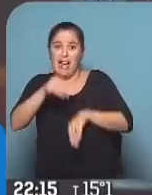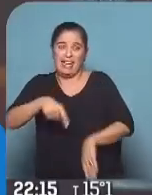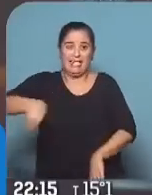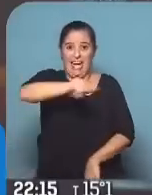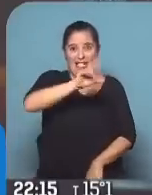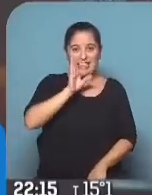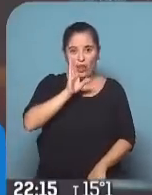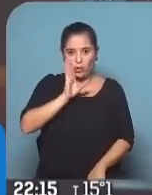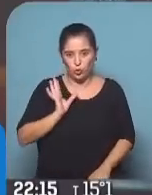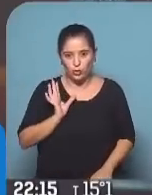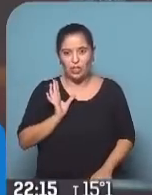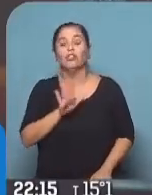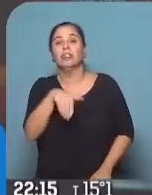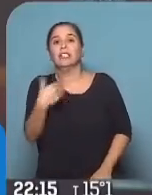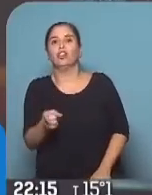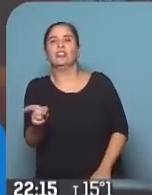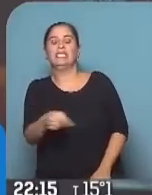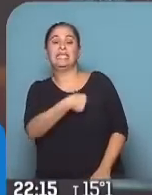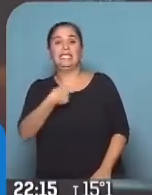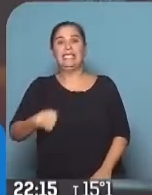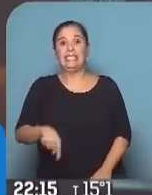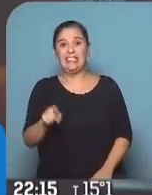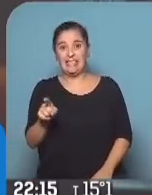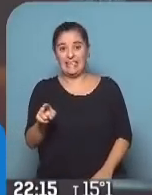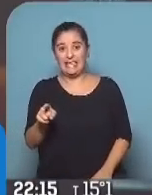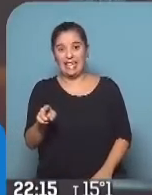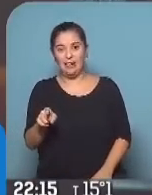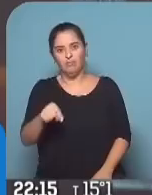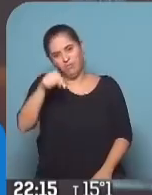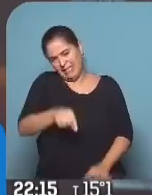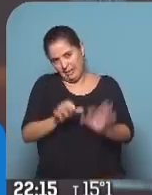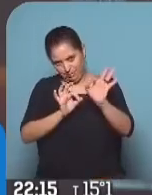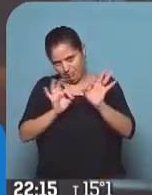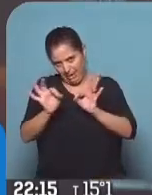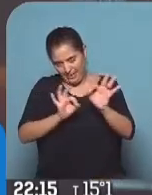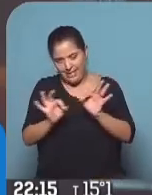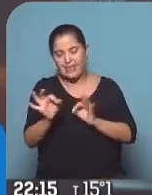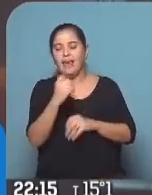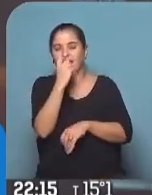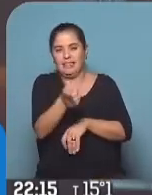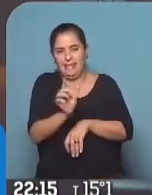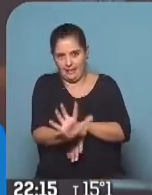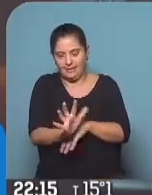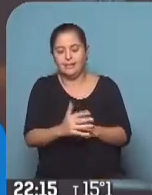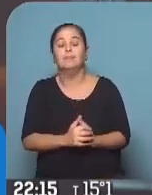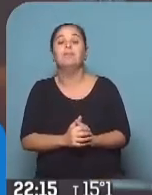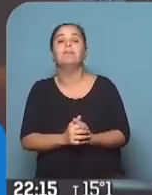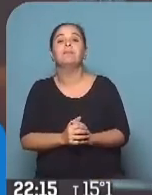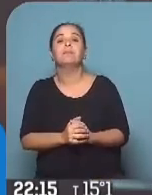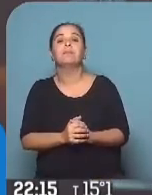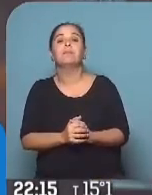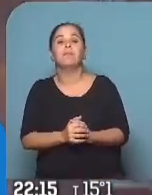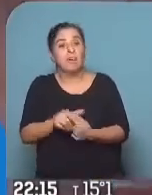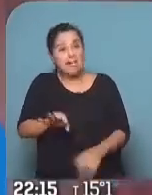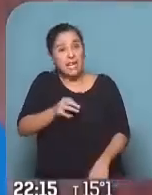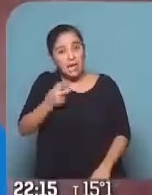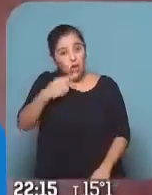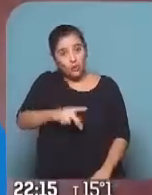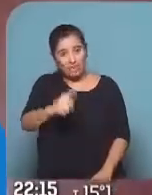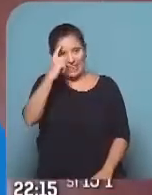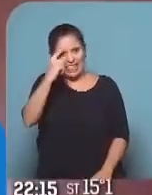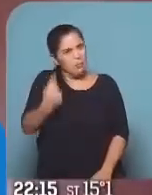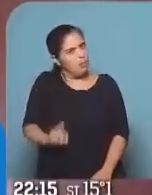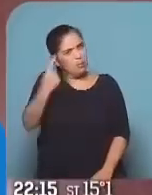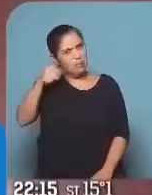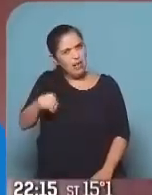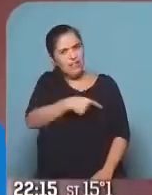China, medida cuantitativamente, según esta métrica que es opinable y hay otras tantas, sobrepasó por primera vez a Estados Unidos. No